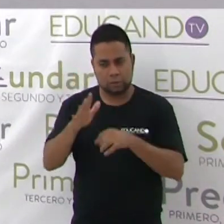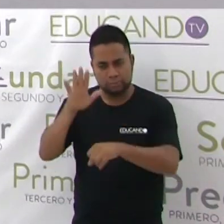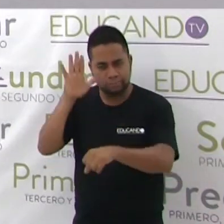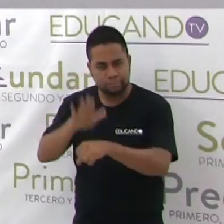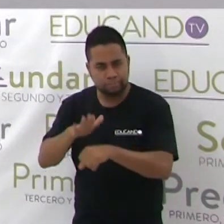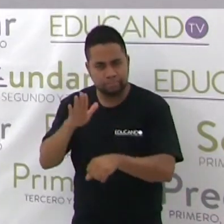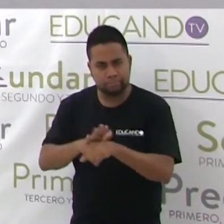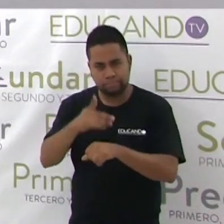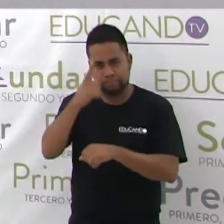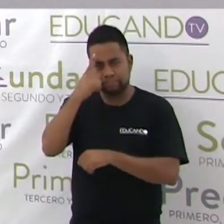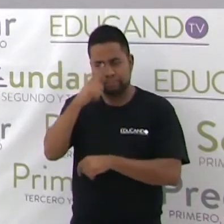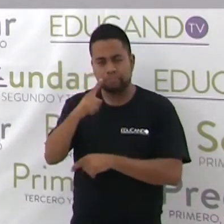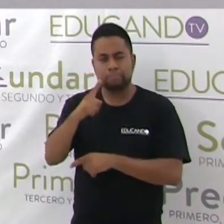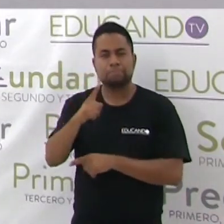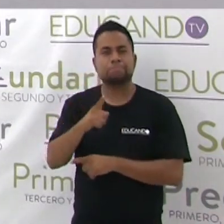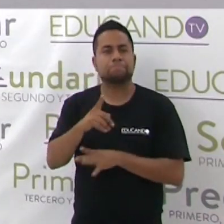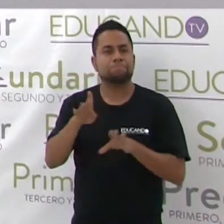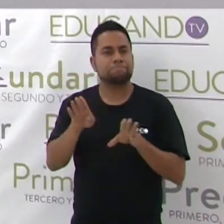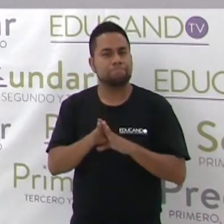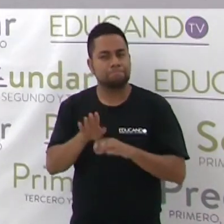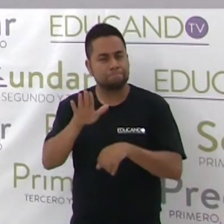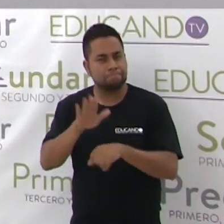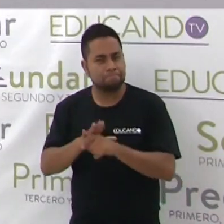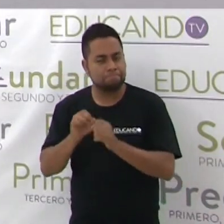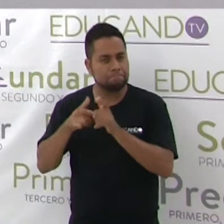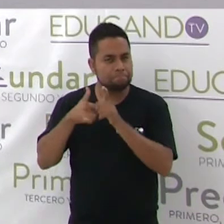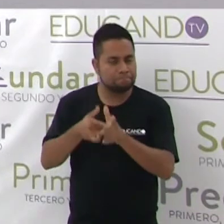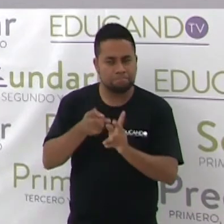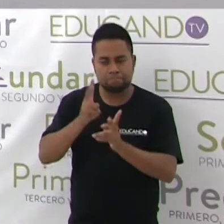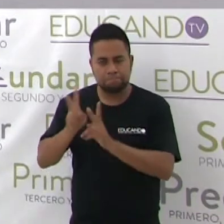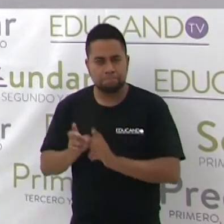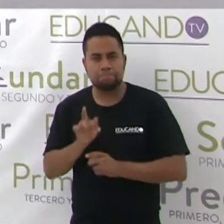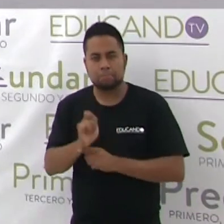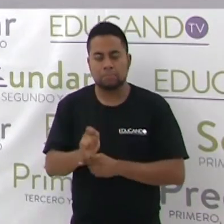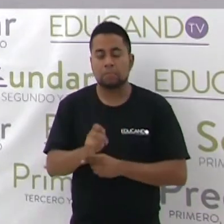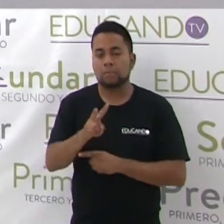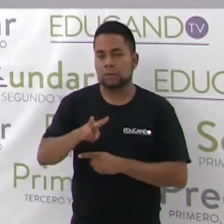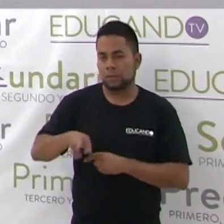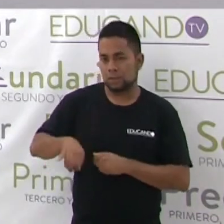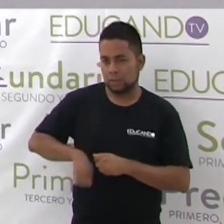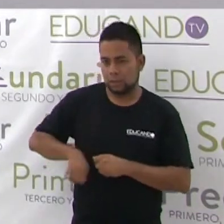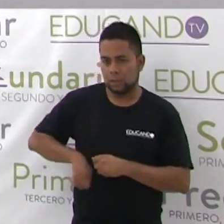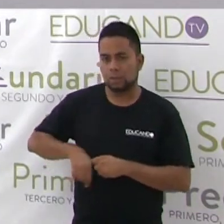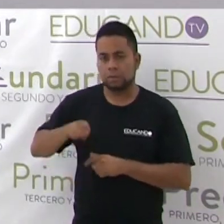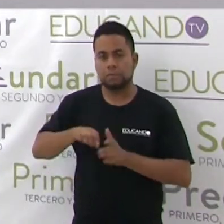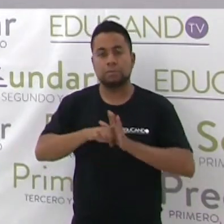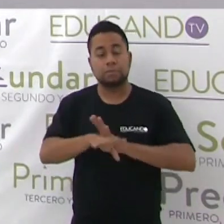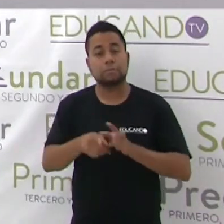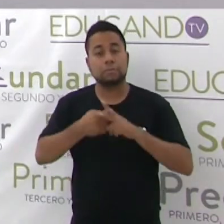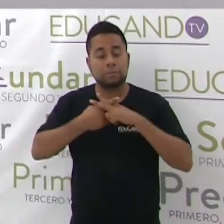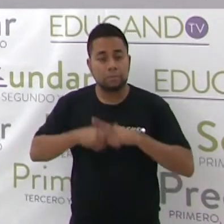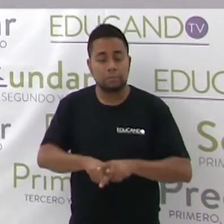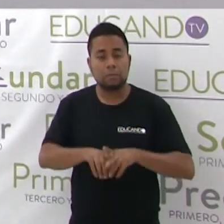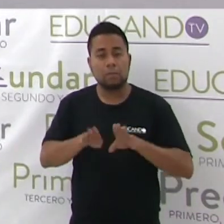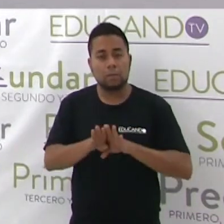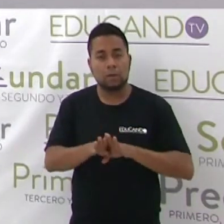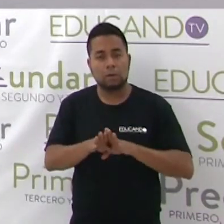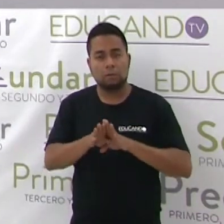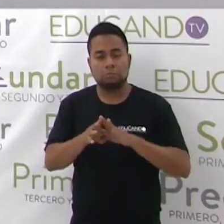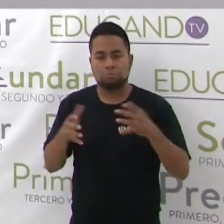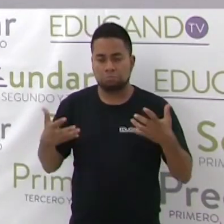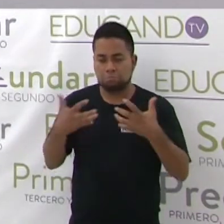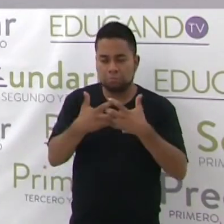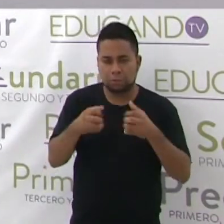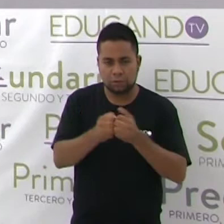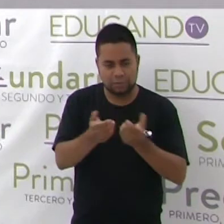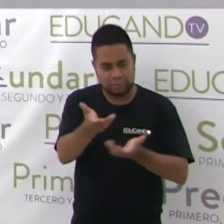entender para ayudar o conservar? Es muy interesante que tú empieces a buscar o a empatizar con